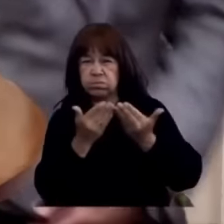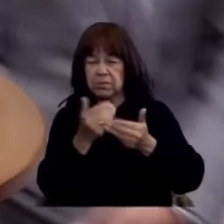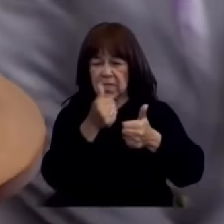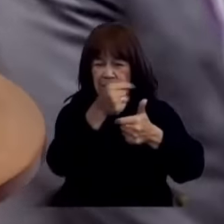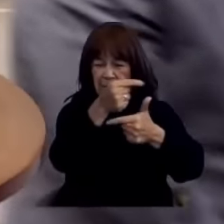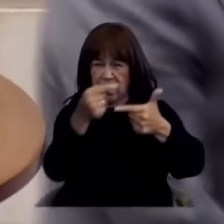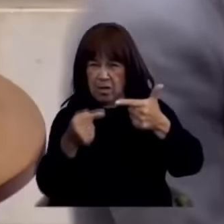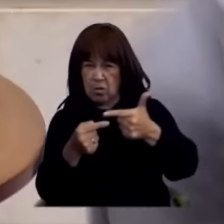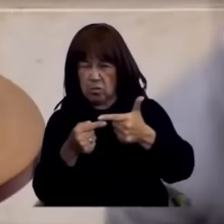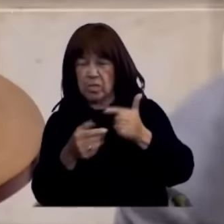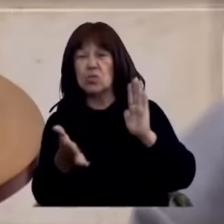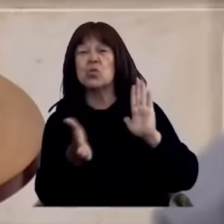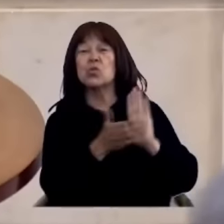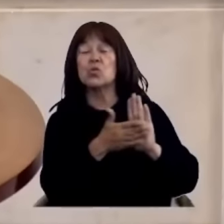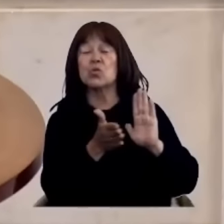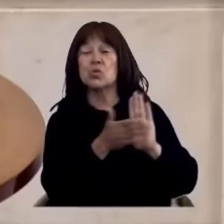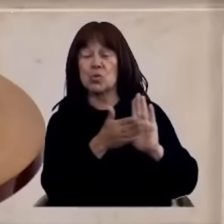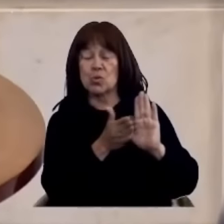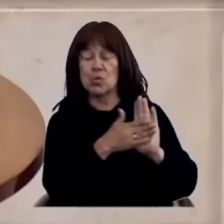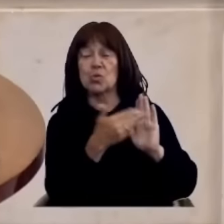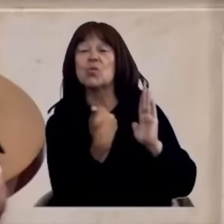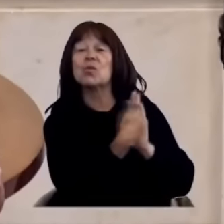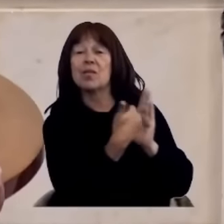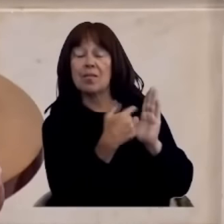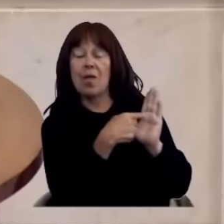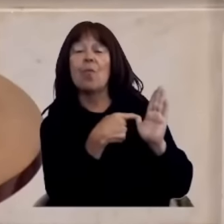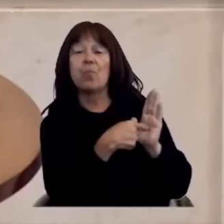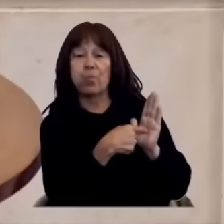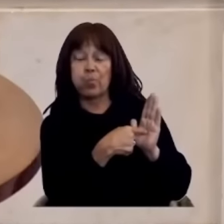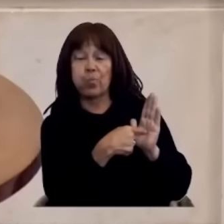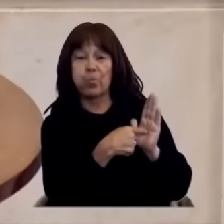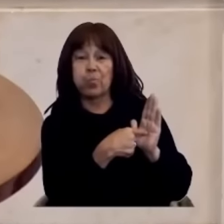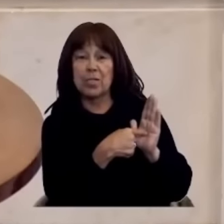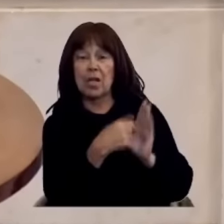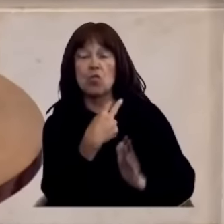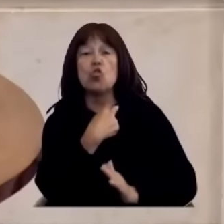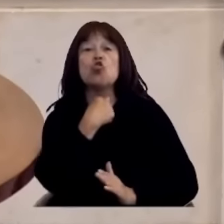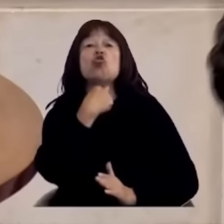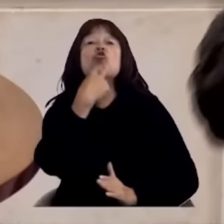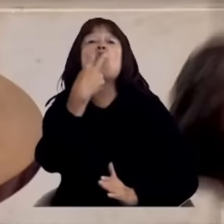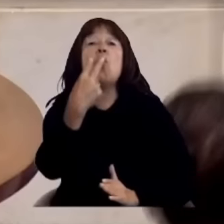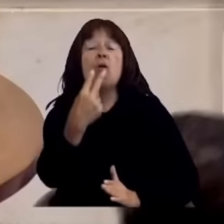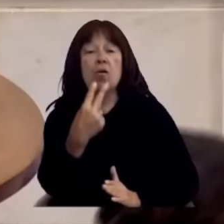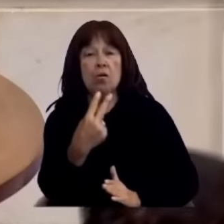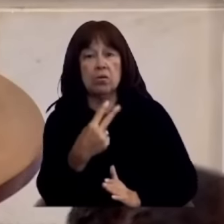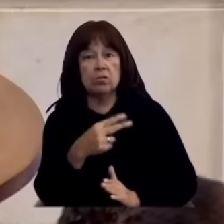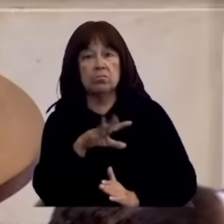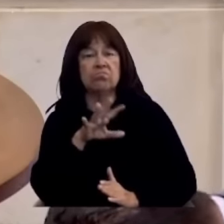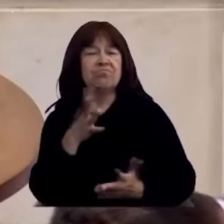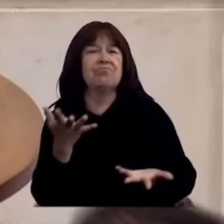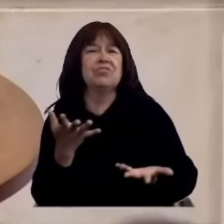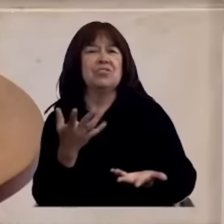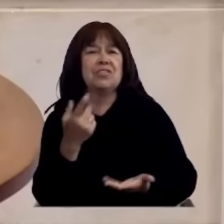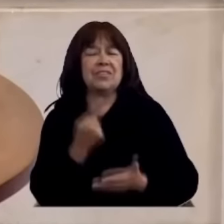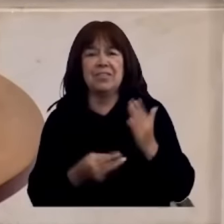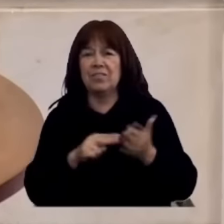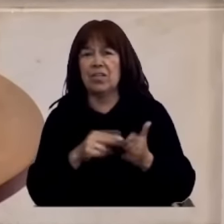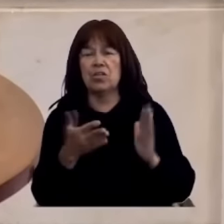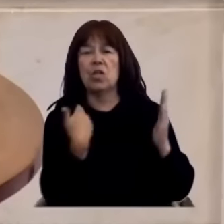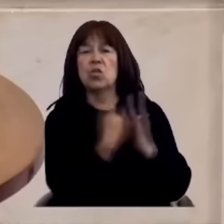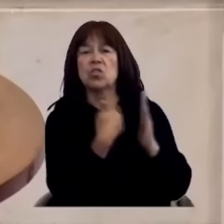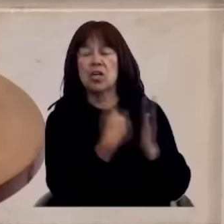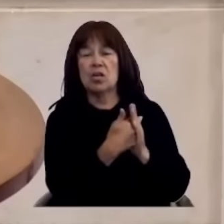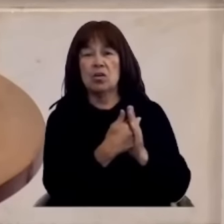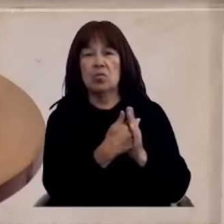ellas sustentada. Y el hecho de que hayamos moderado el tono no quiere decir que no tengamos ni los argumentos, ni la capacidad